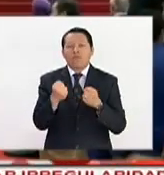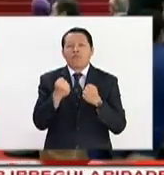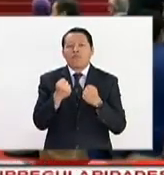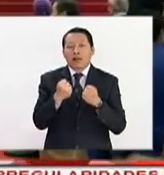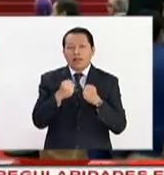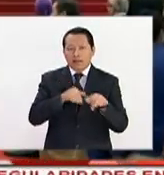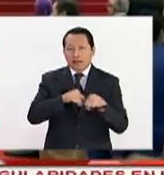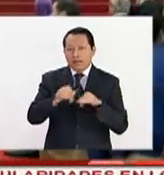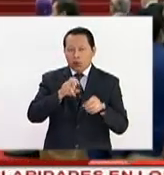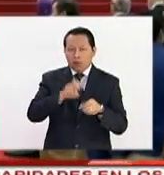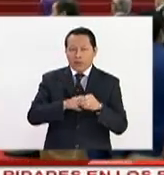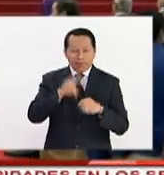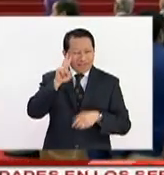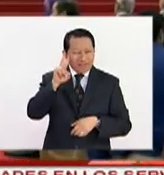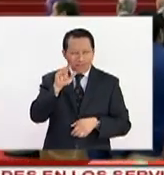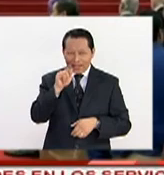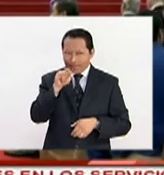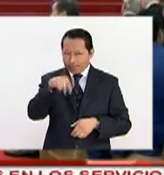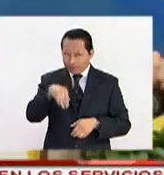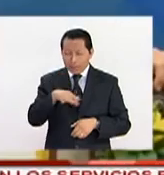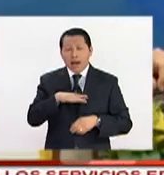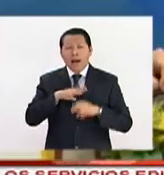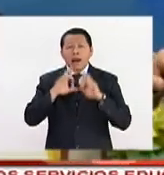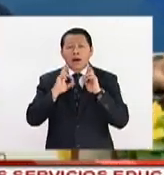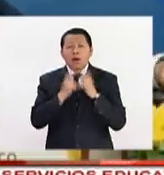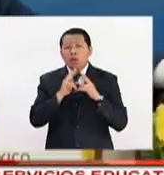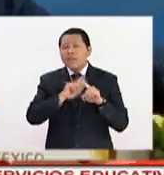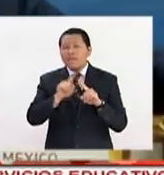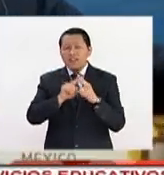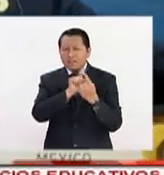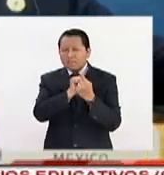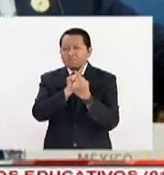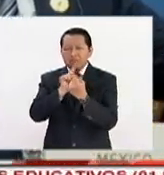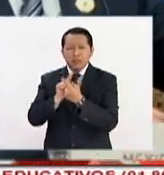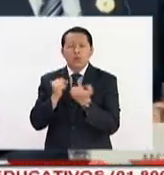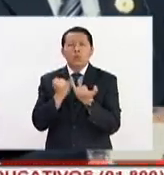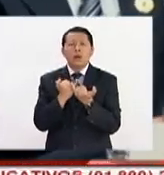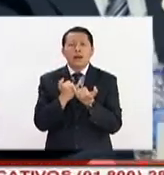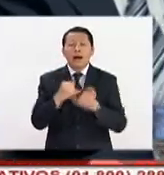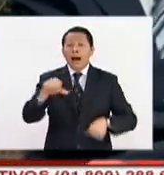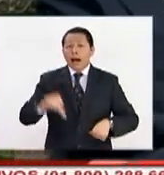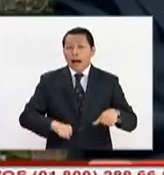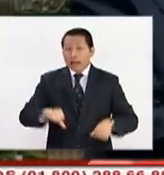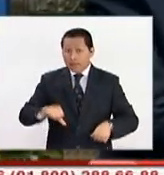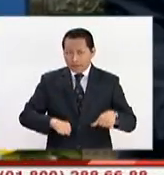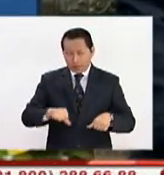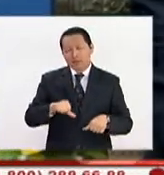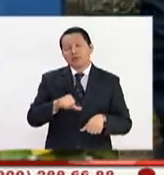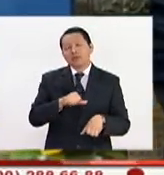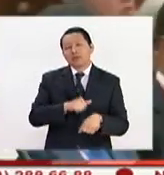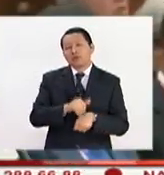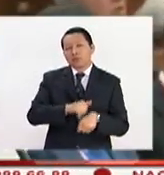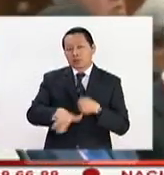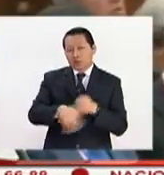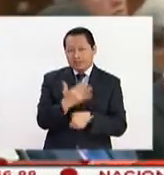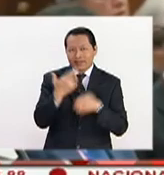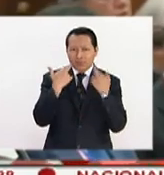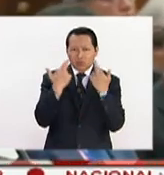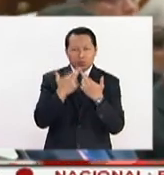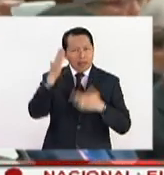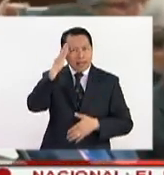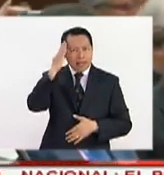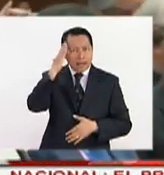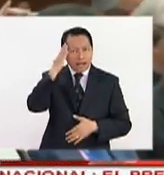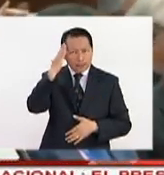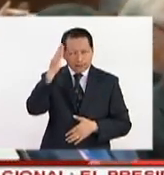agenda de trabajo en Vietnam con varias reuniones bilaterales y el inicio de las actividades de la 25ª reunión de líderes